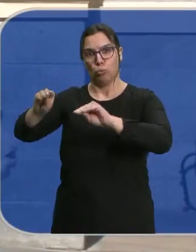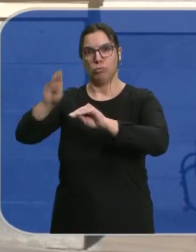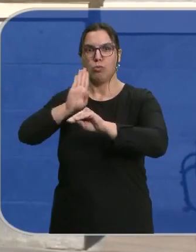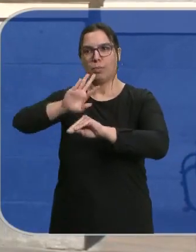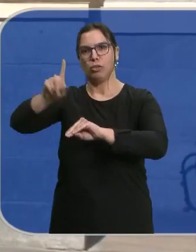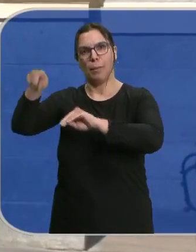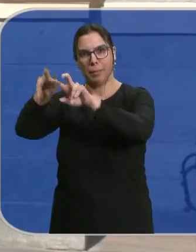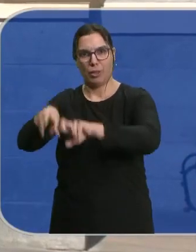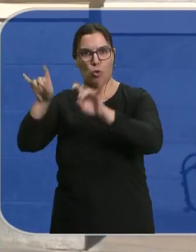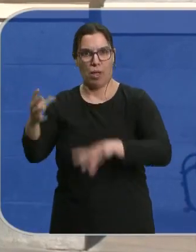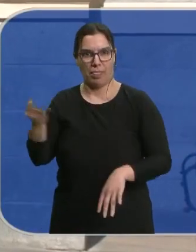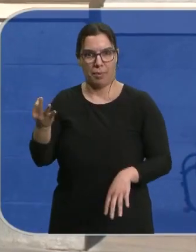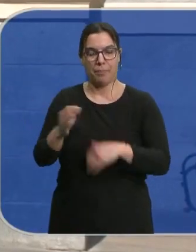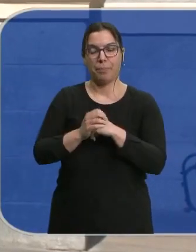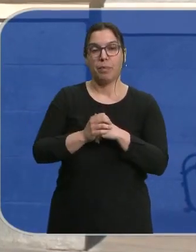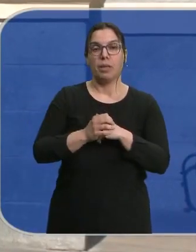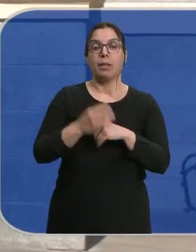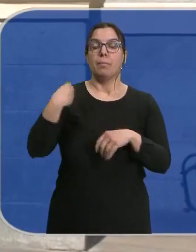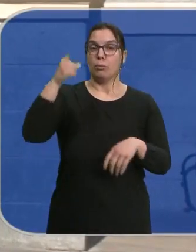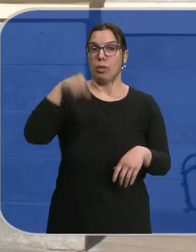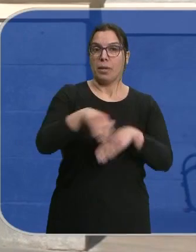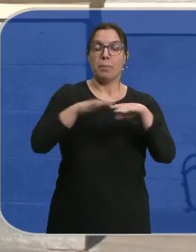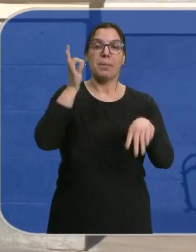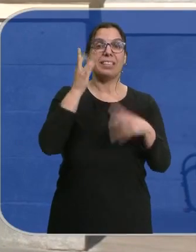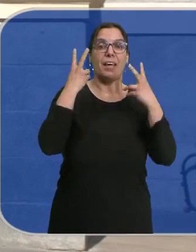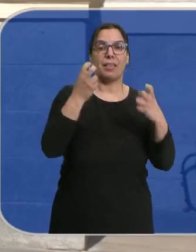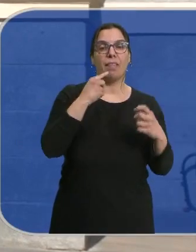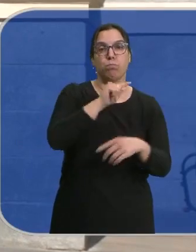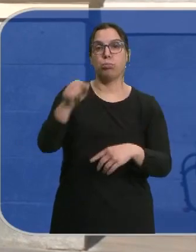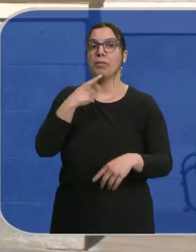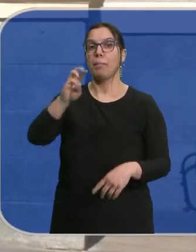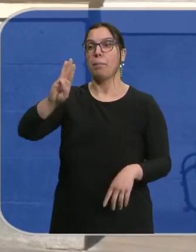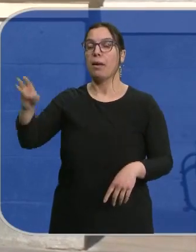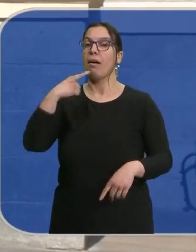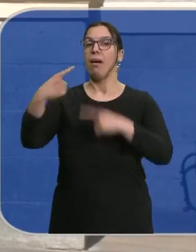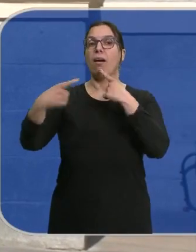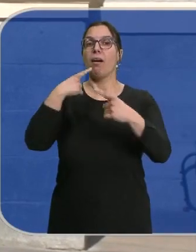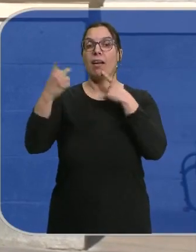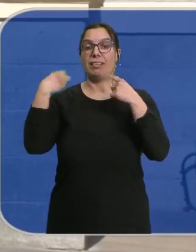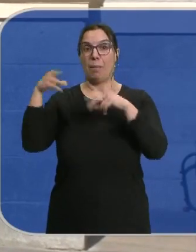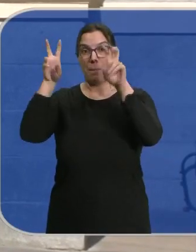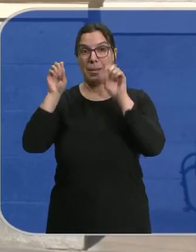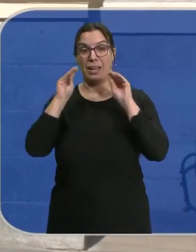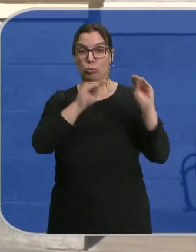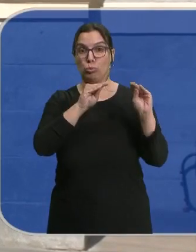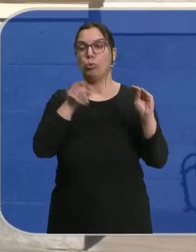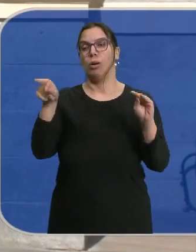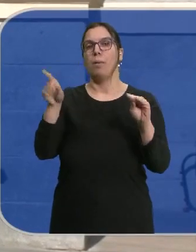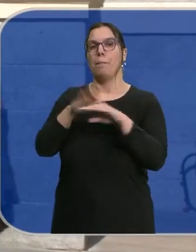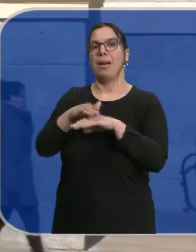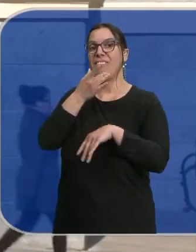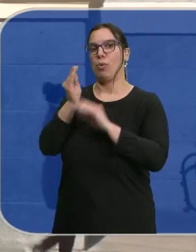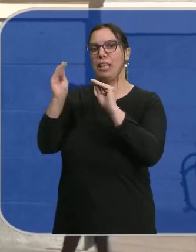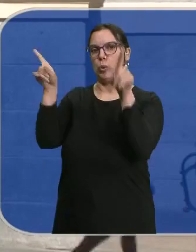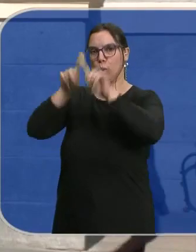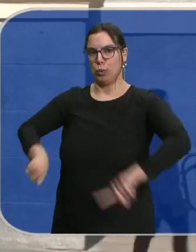de corrupción. En la misma línea se ha manifestado la ministra de Hacienda, que ha asegurado que desde el Partido Popular hablan del mediador para tapar sus propias